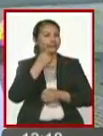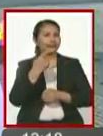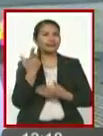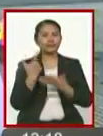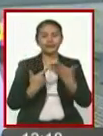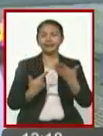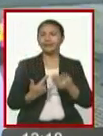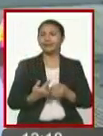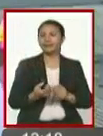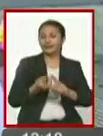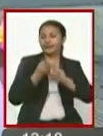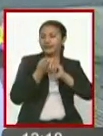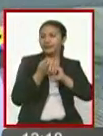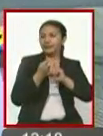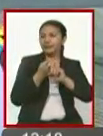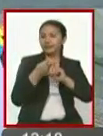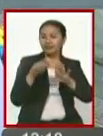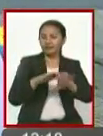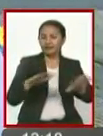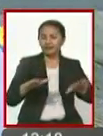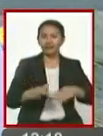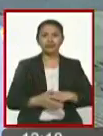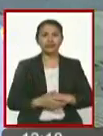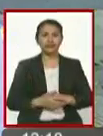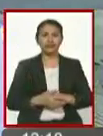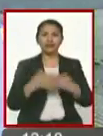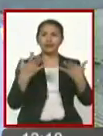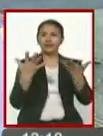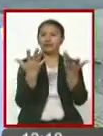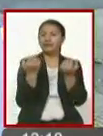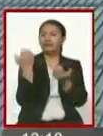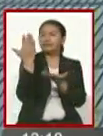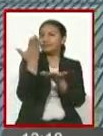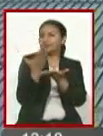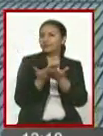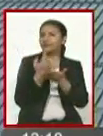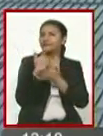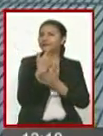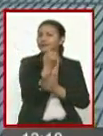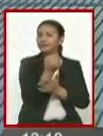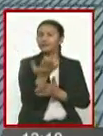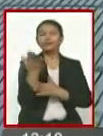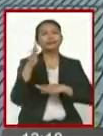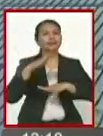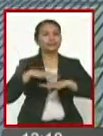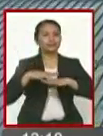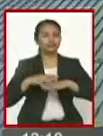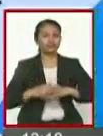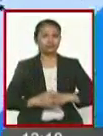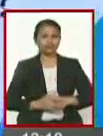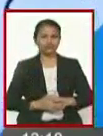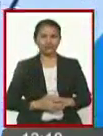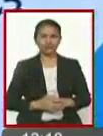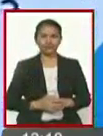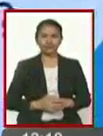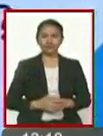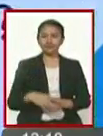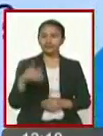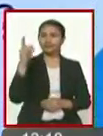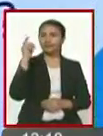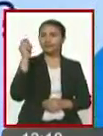de aquellos amiguitos de los niños que han querido venir a decir algo sobre los